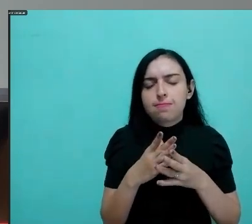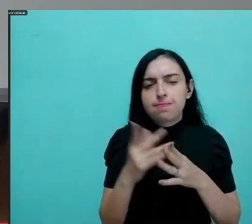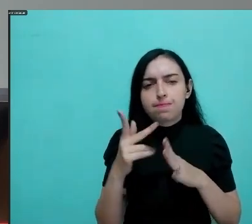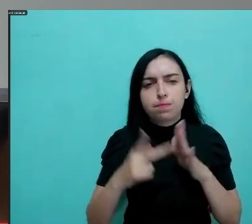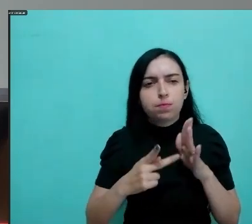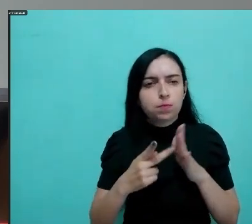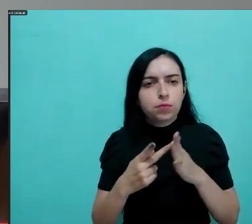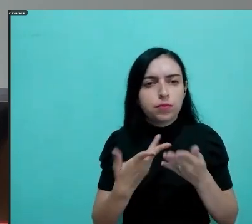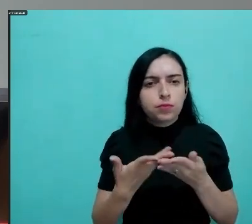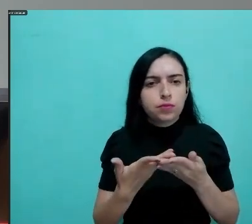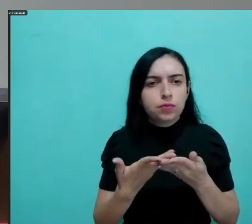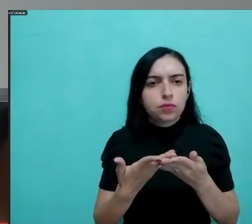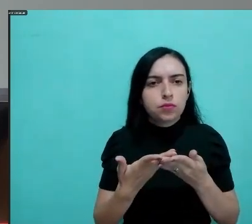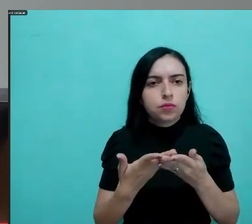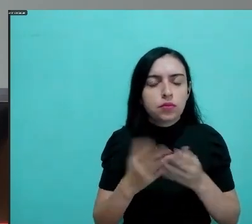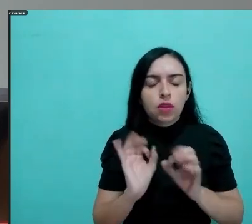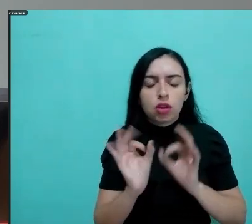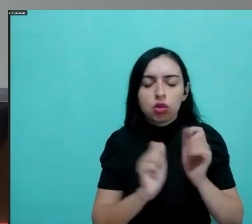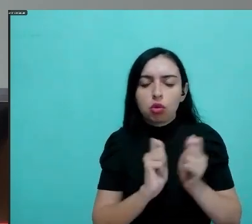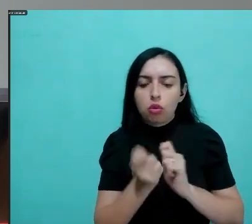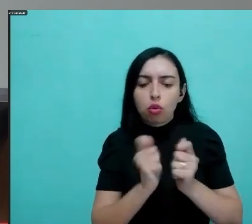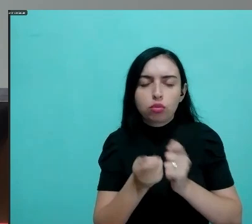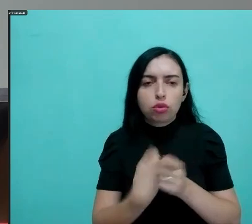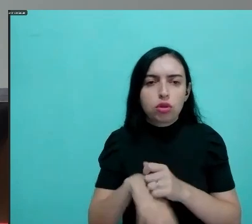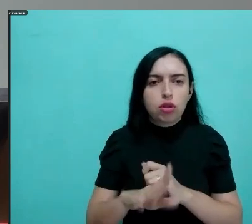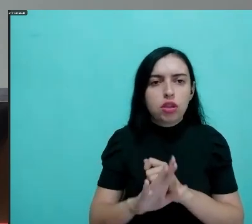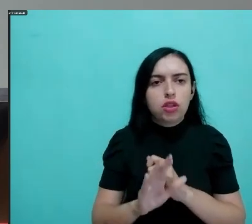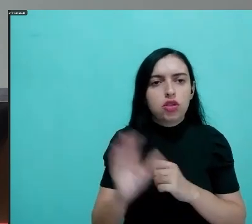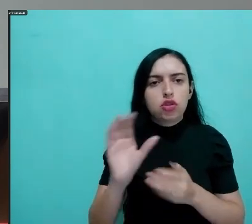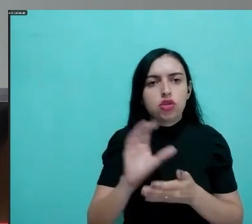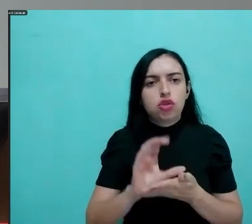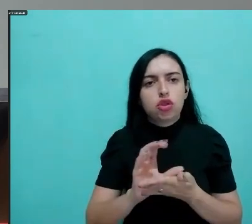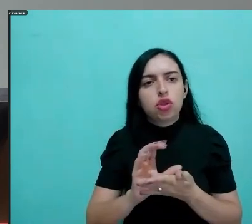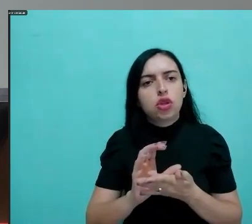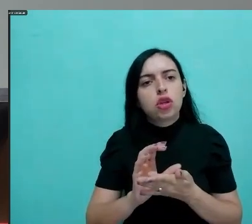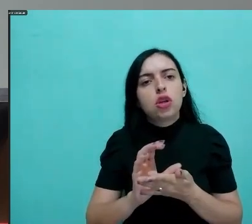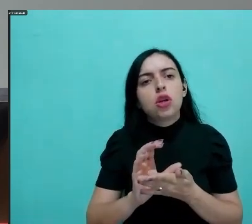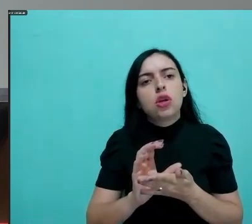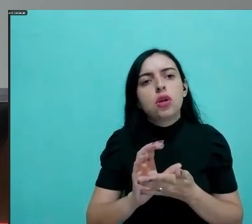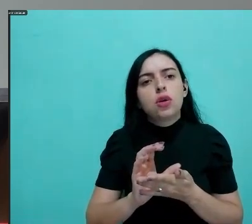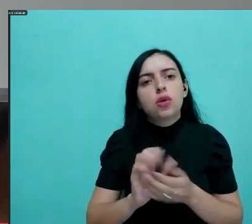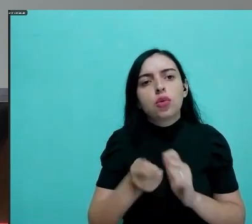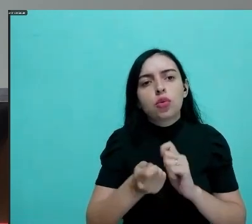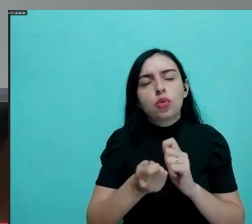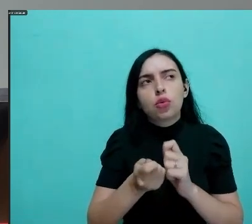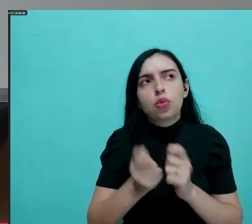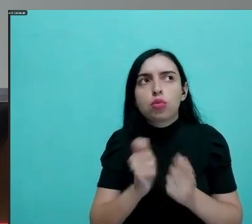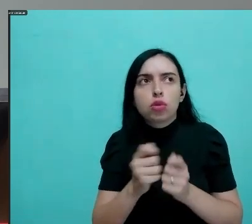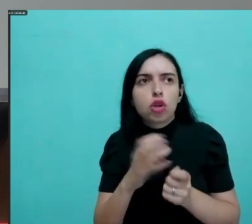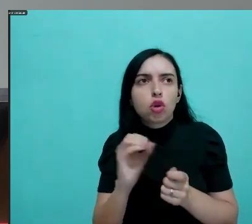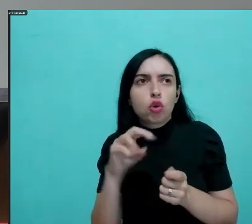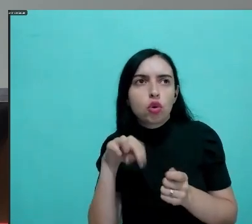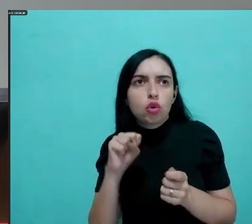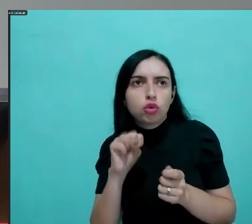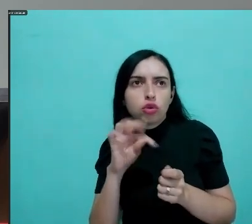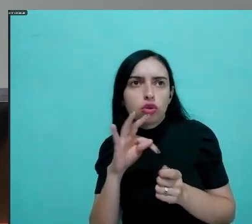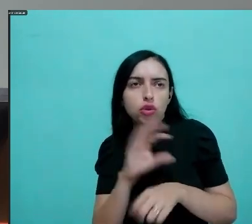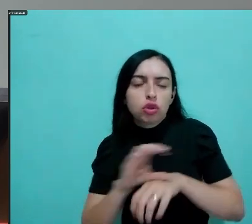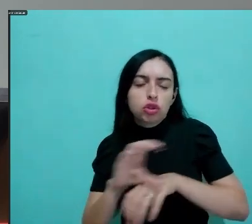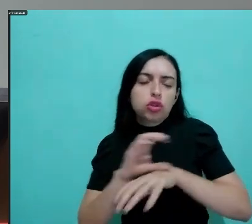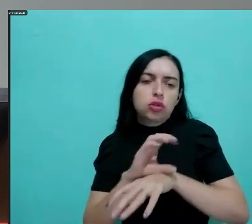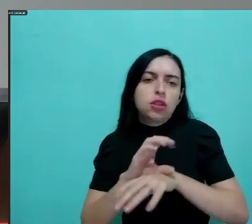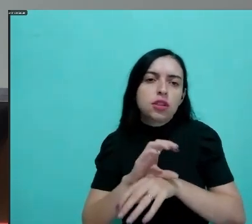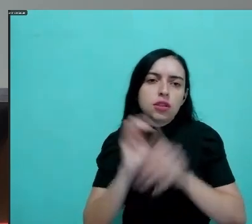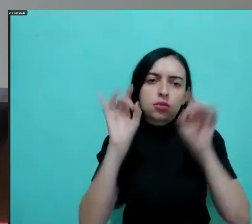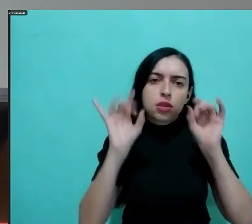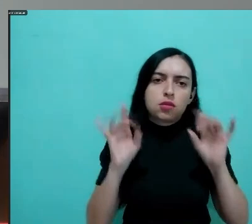Y ese control de constitucionalidad se desarrolló y en especial,